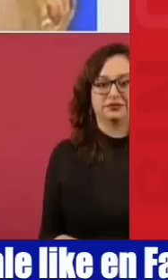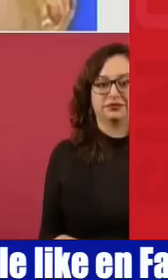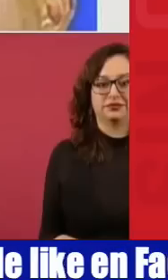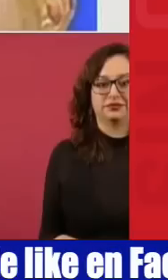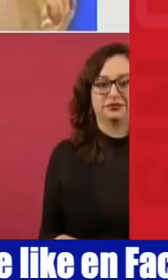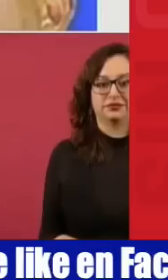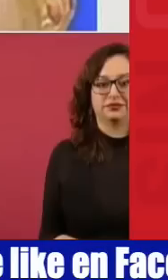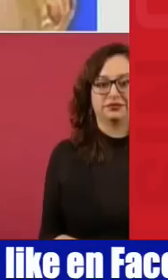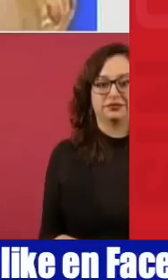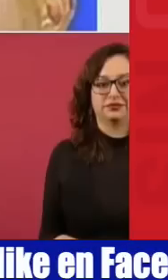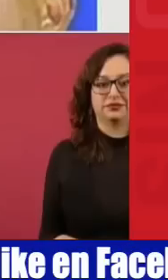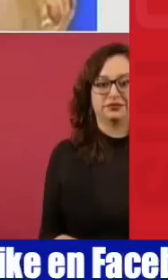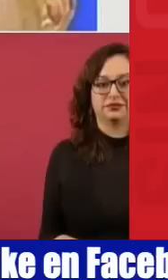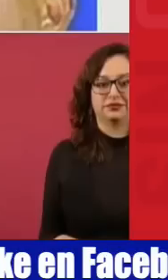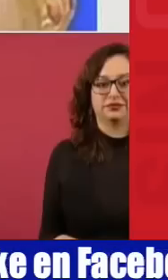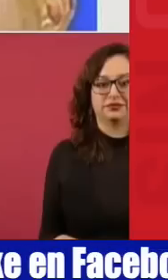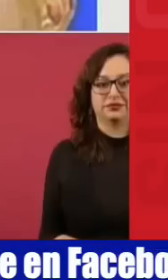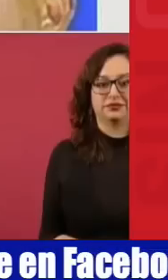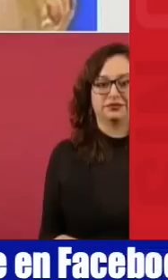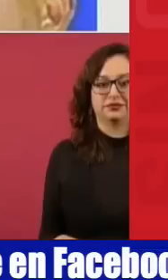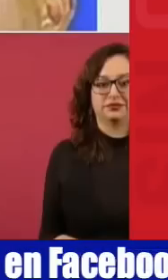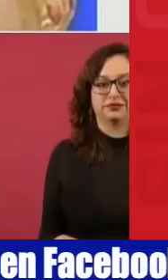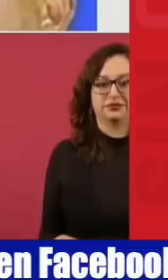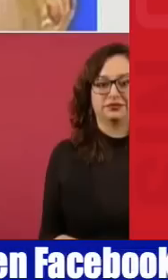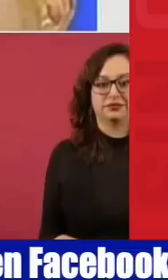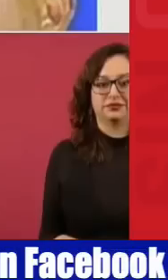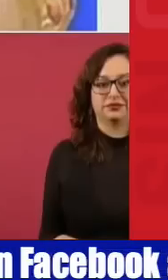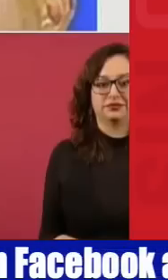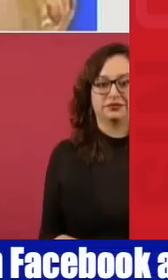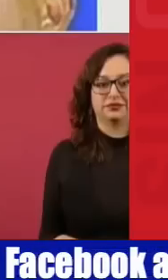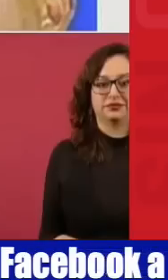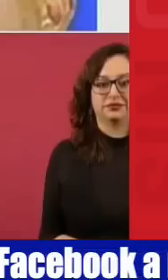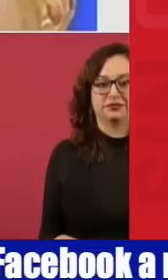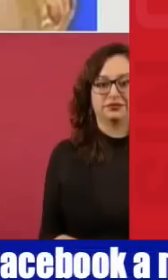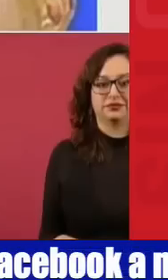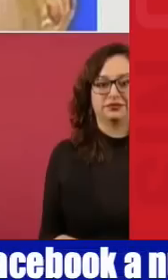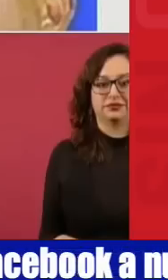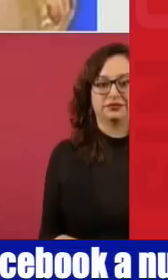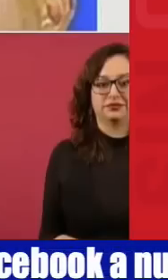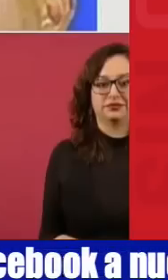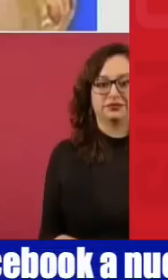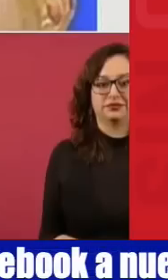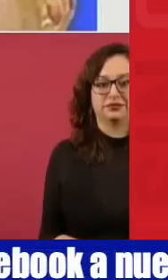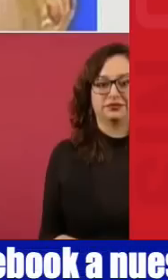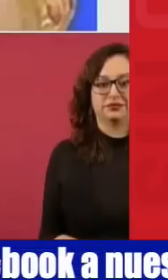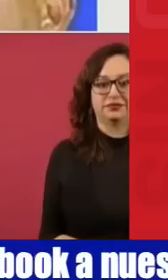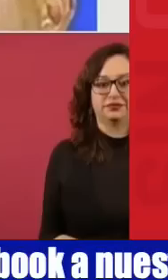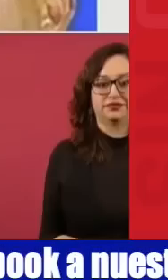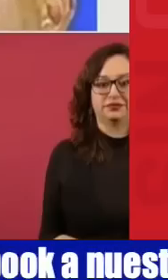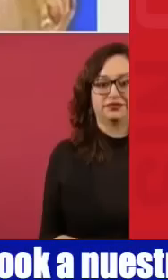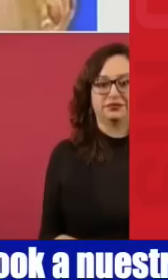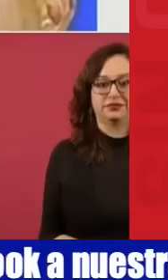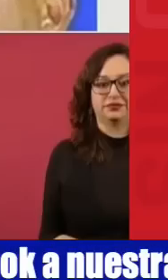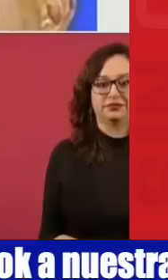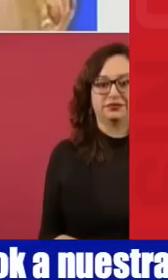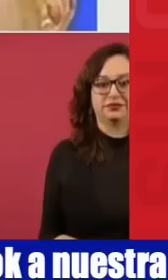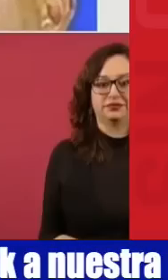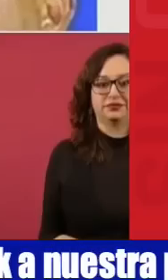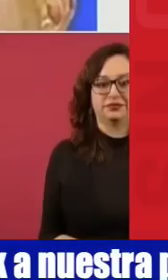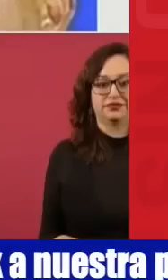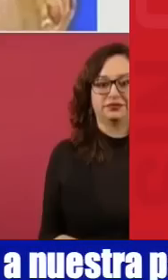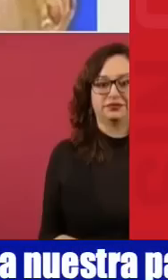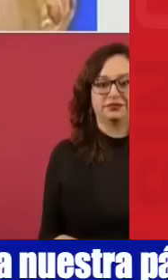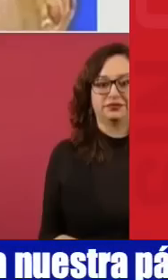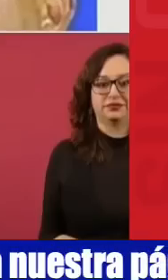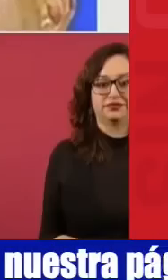pues cuestionable de la historia, Luis XIV, aseguraba que el Estado era él, ¿no? El Estado soy yo, decía Luis XIV. Bueno, así